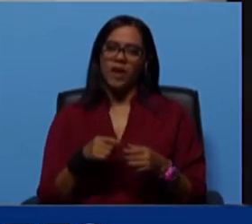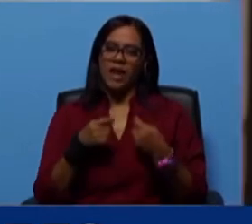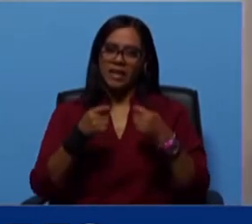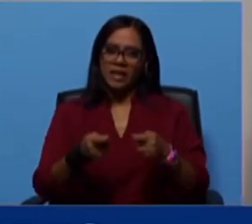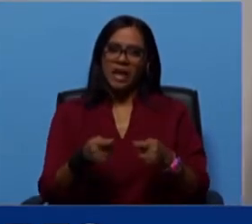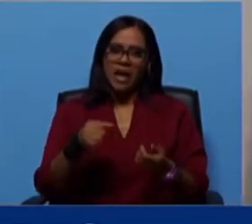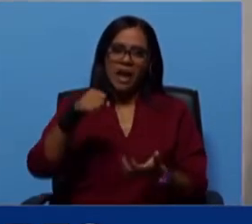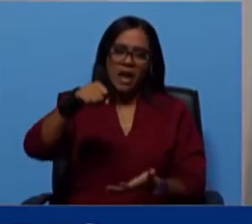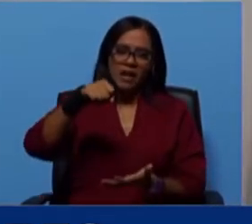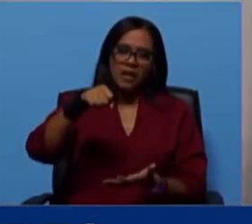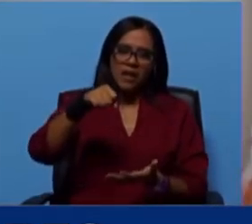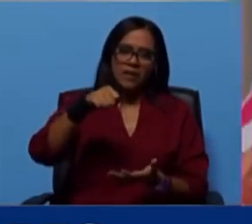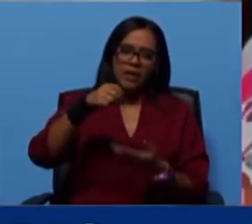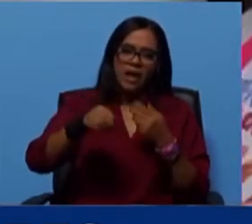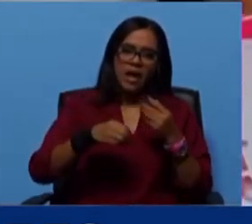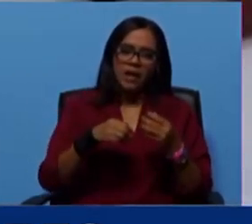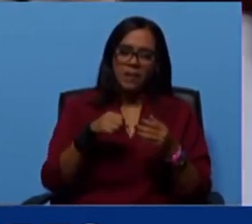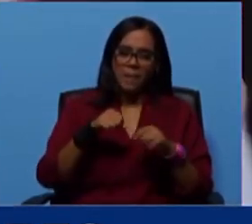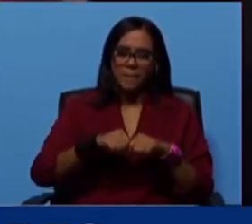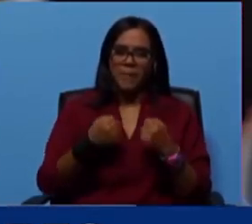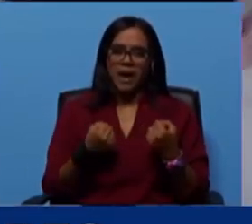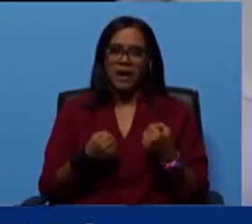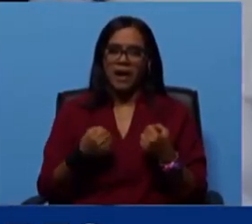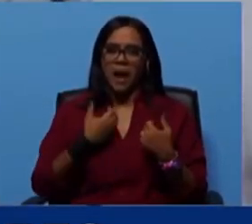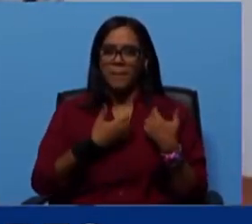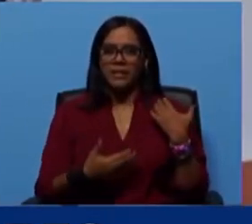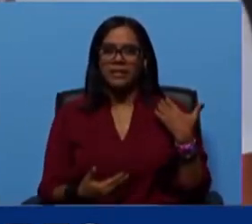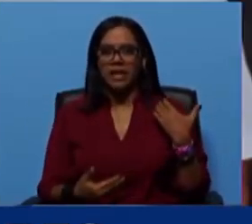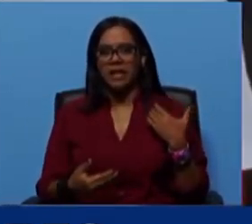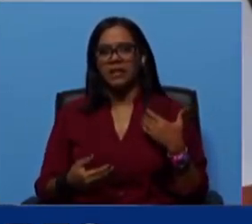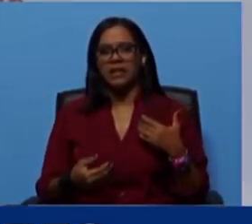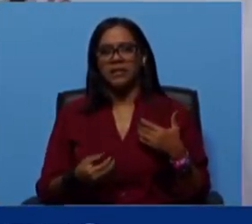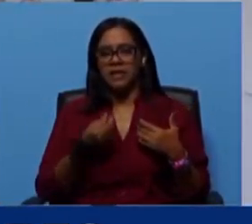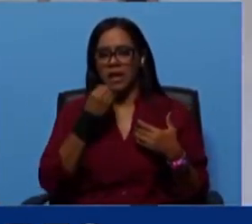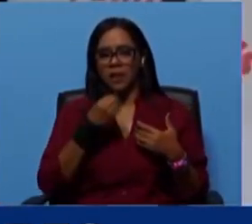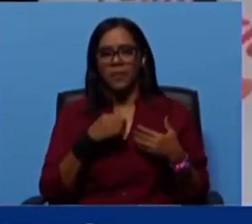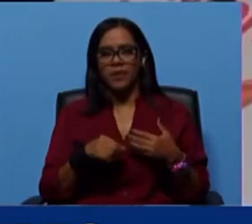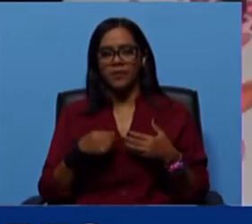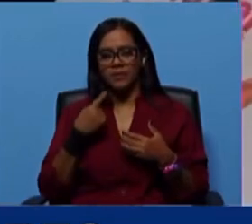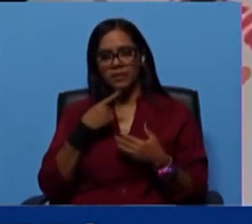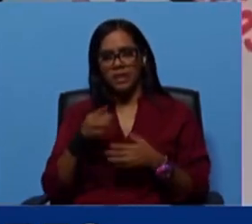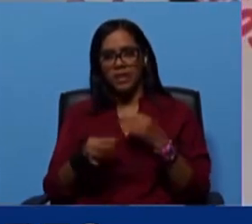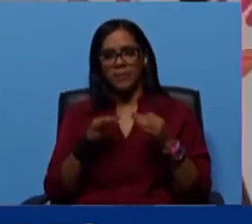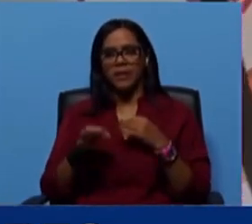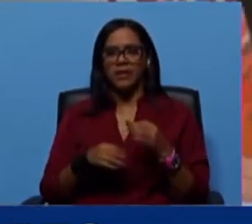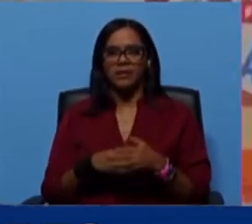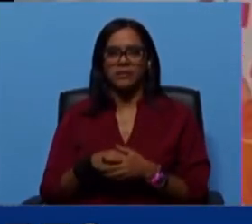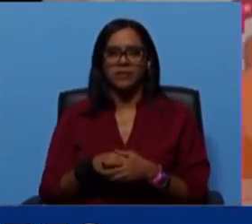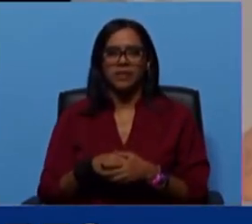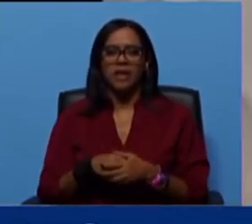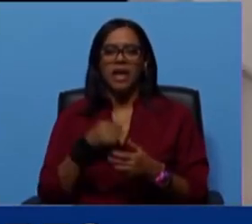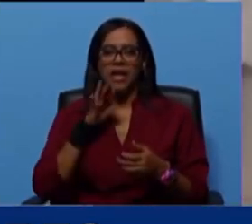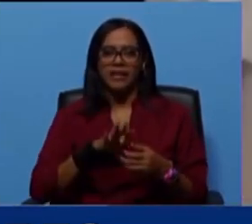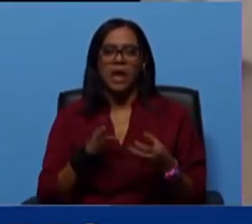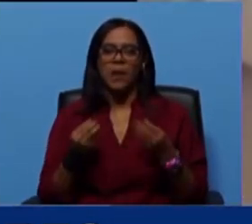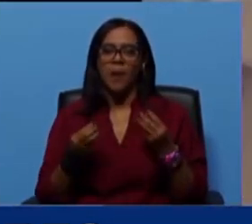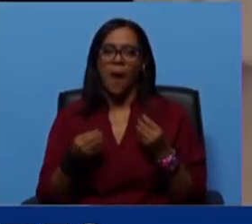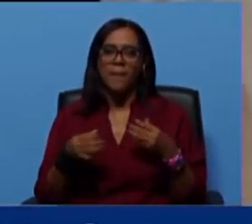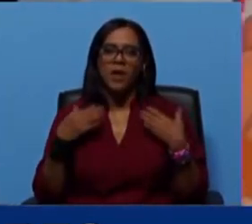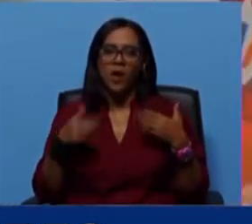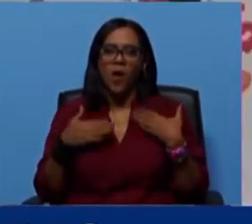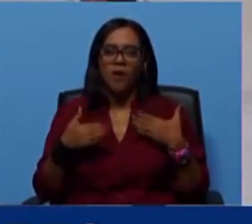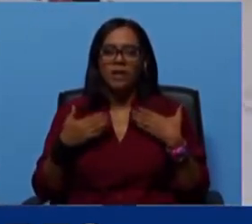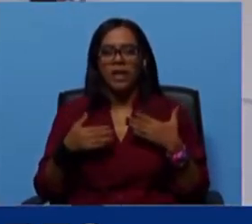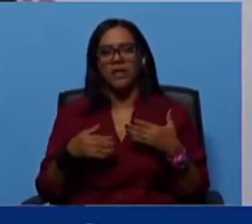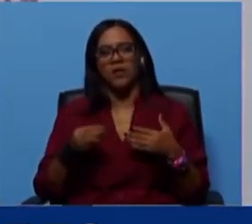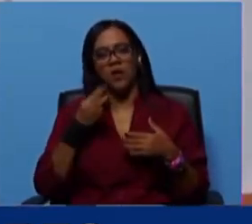bolsa, la que le fabricaron la bolsa de pan que tenía. Al presidente, que el presidente se la comió con el café. Entonces explícale tú a Boris. Mira, estamos de verdad muy contentos y